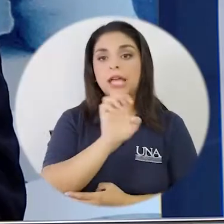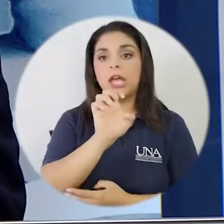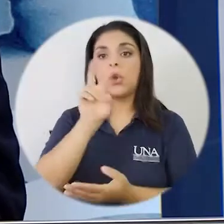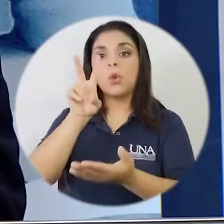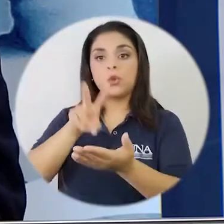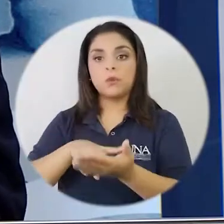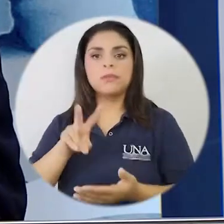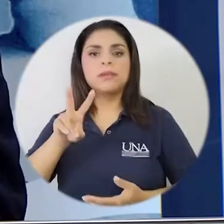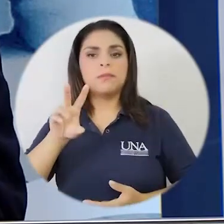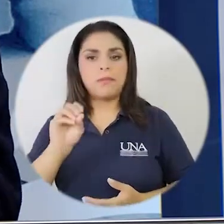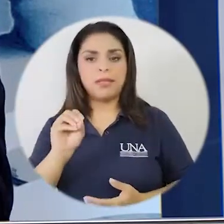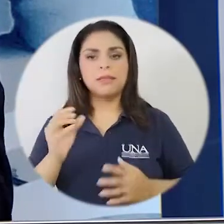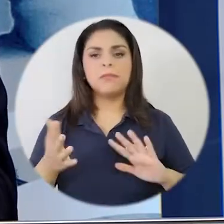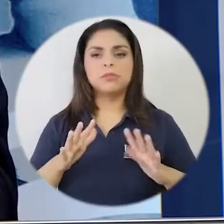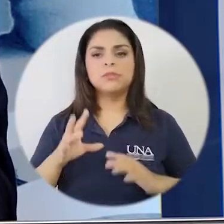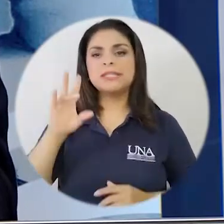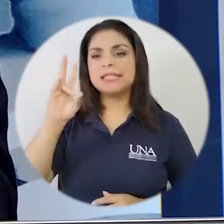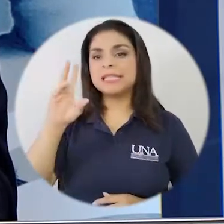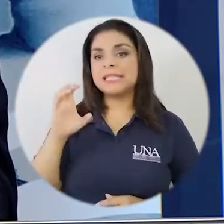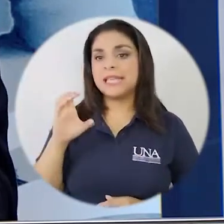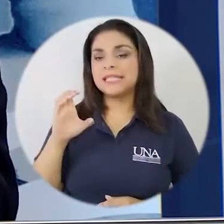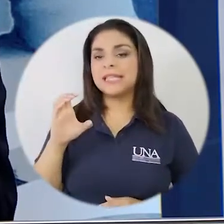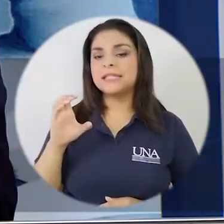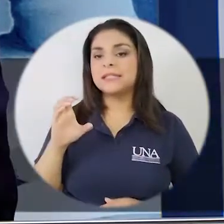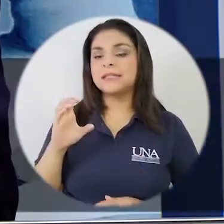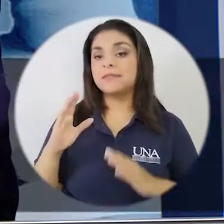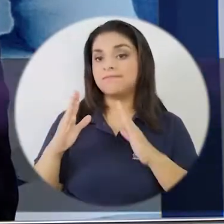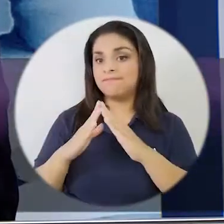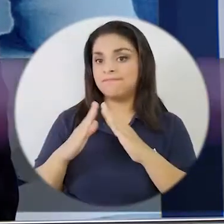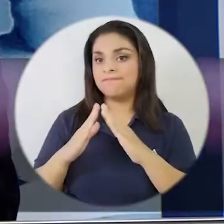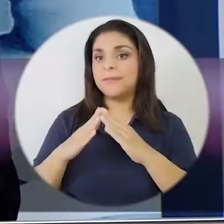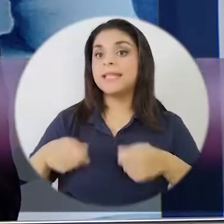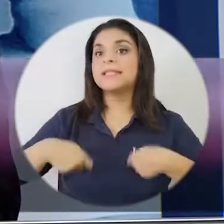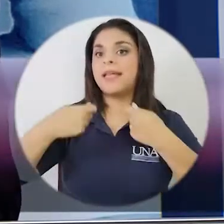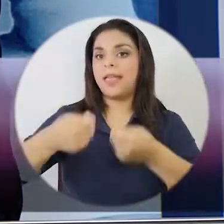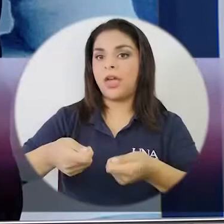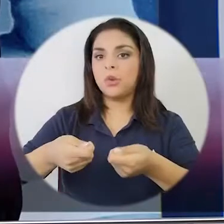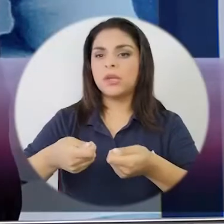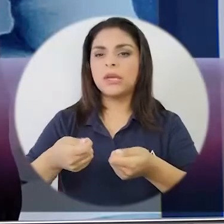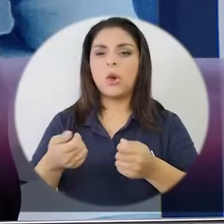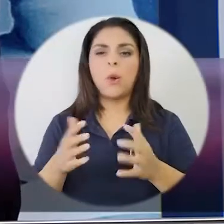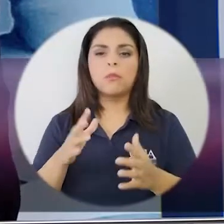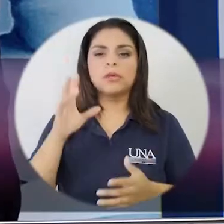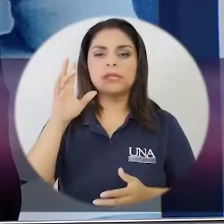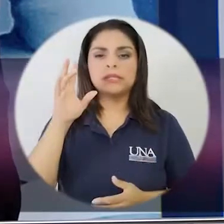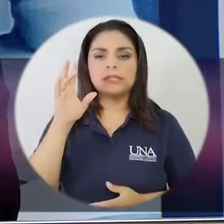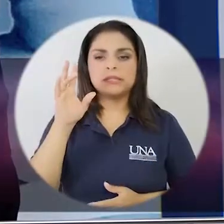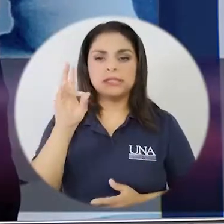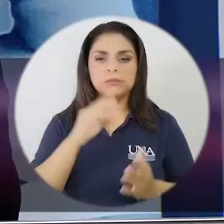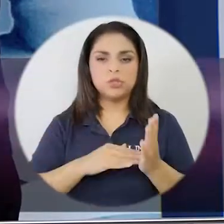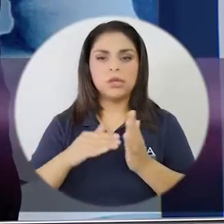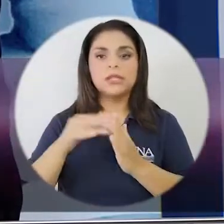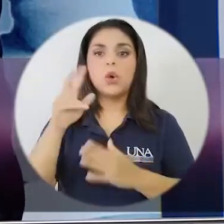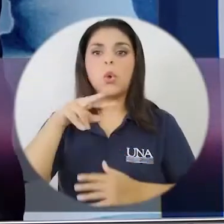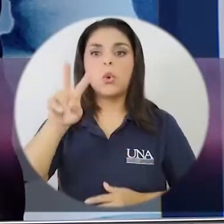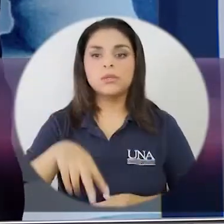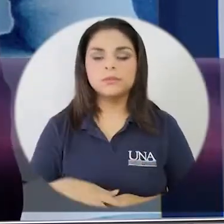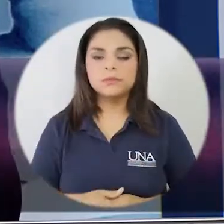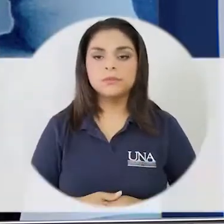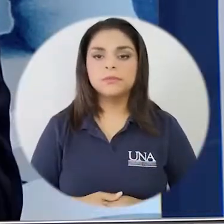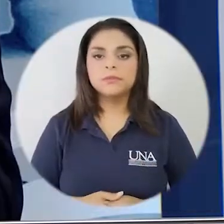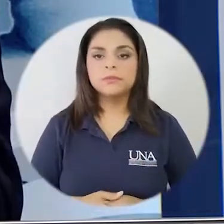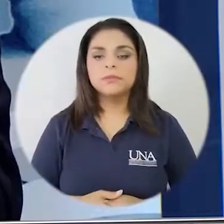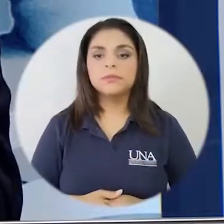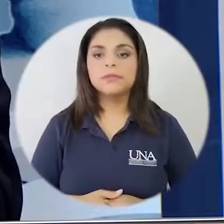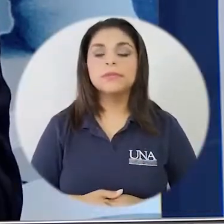de 2020, más o menos 700 soluciones habitacionales en enero se dieron. Eso representa como 7 millones de colones. En